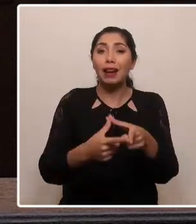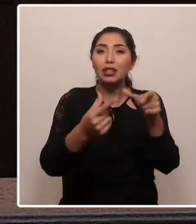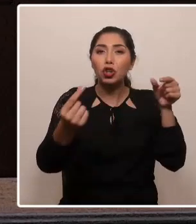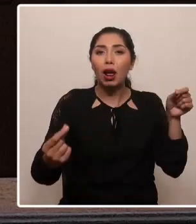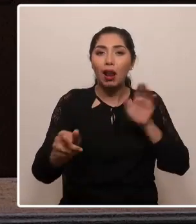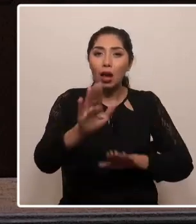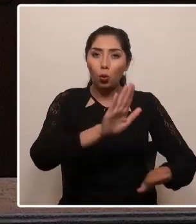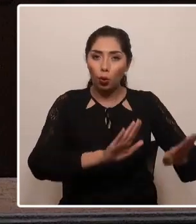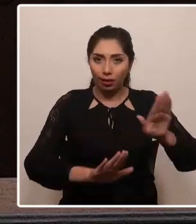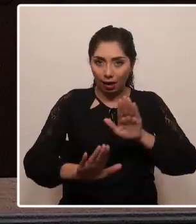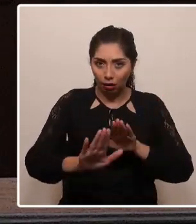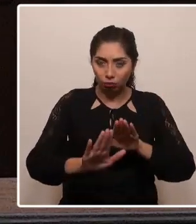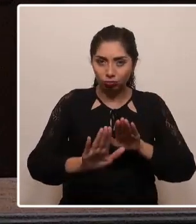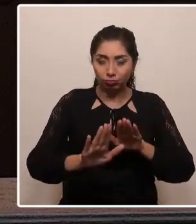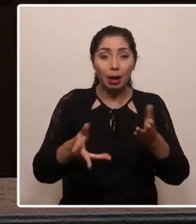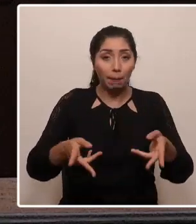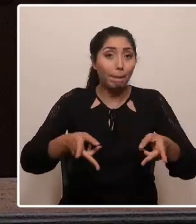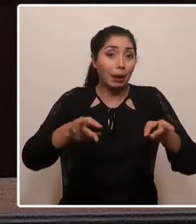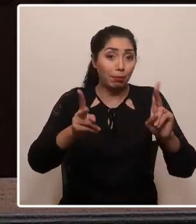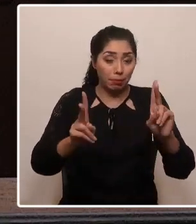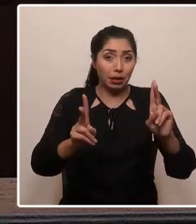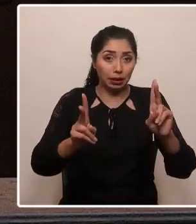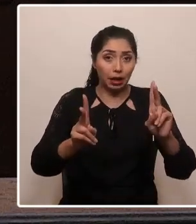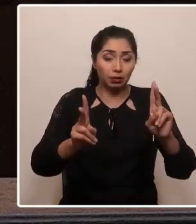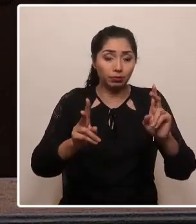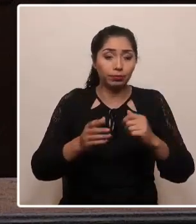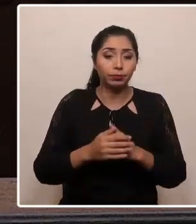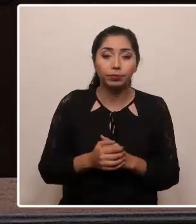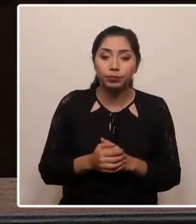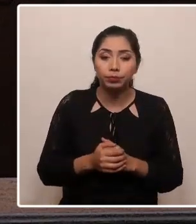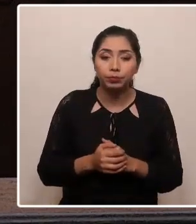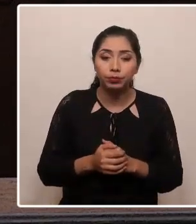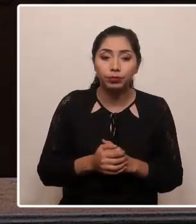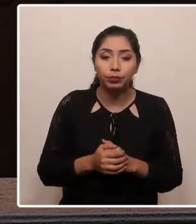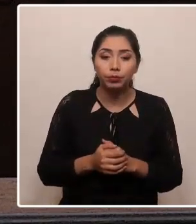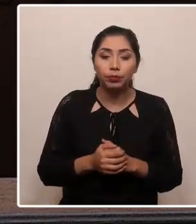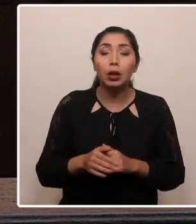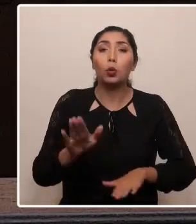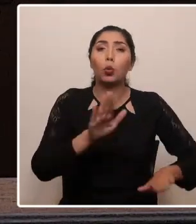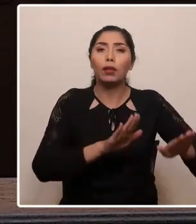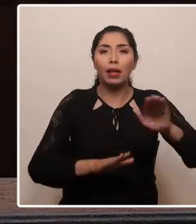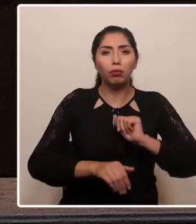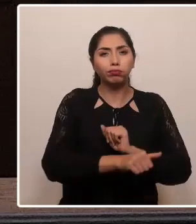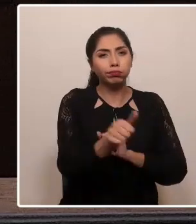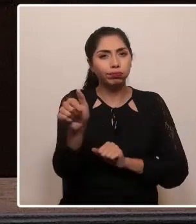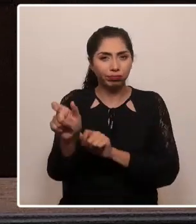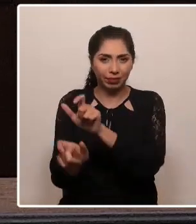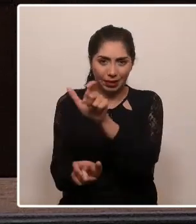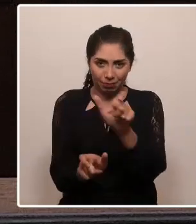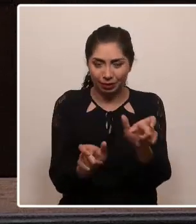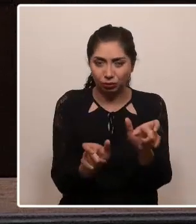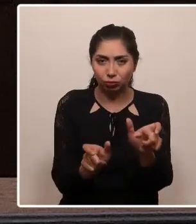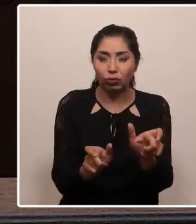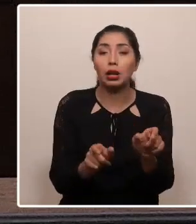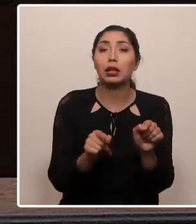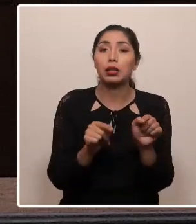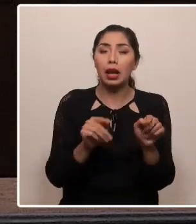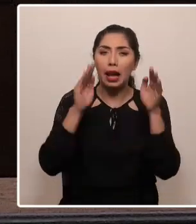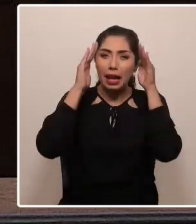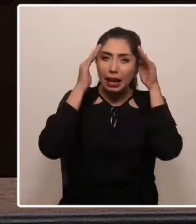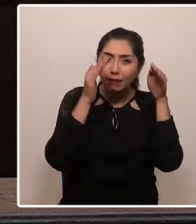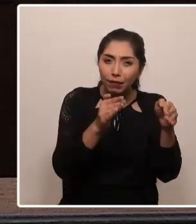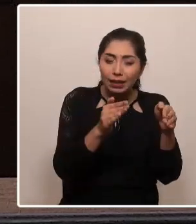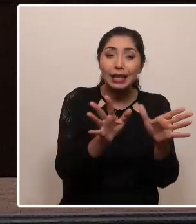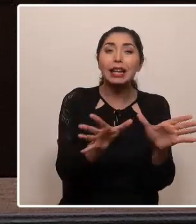cuidados que permita dar cobertura universal a las necesidades de cuidado de la población, con énfasis en los grupos de